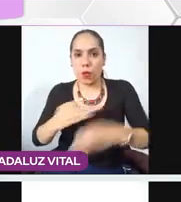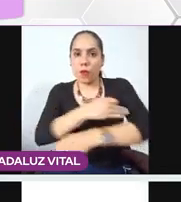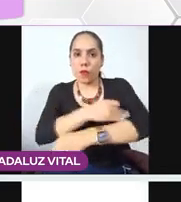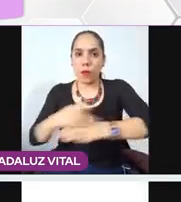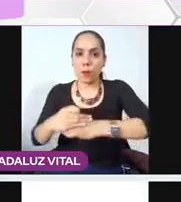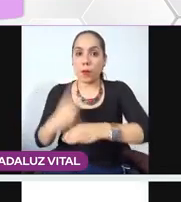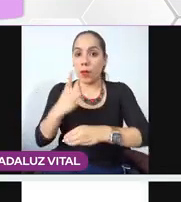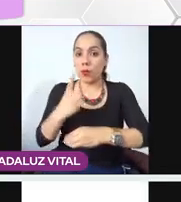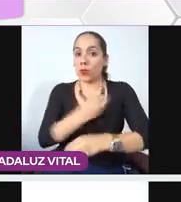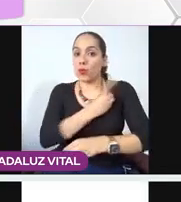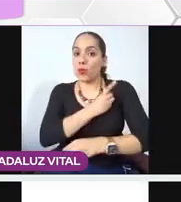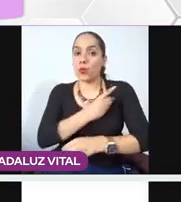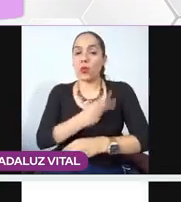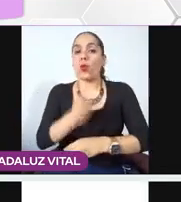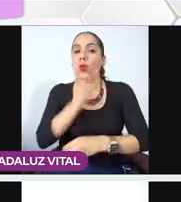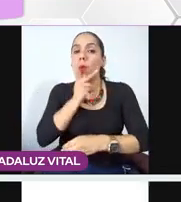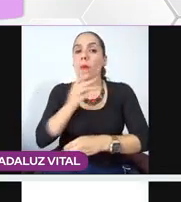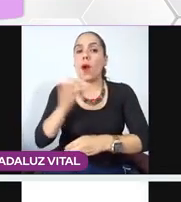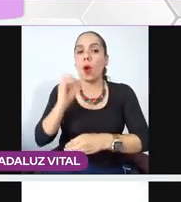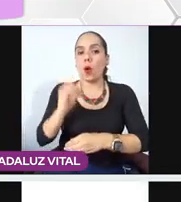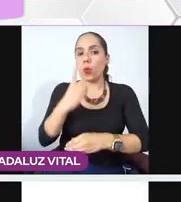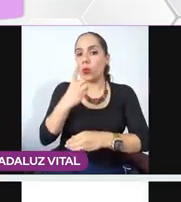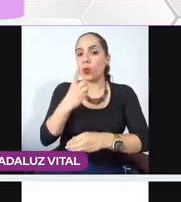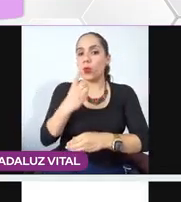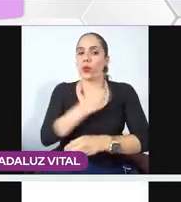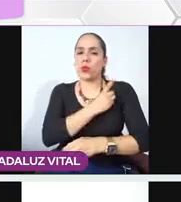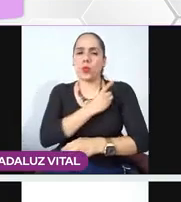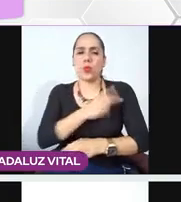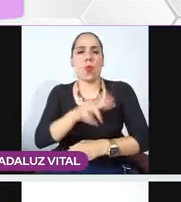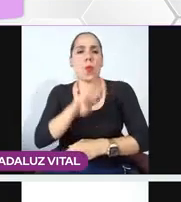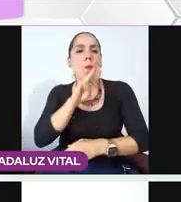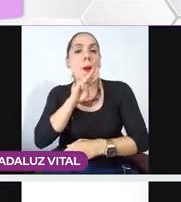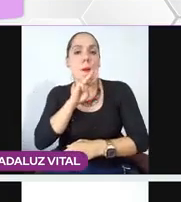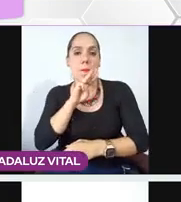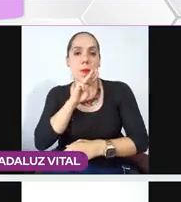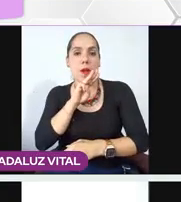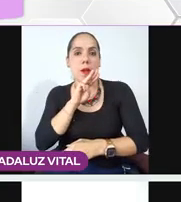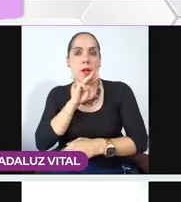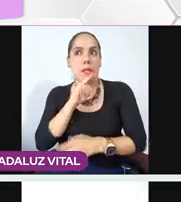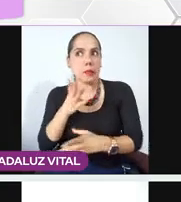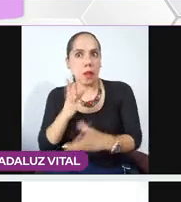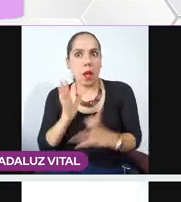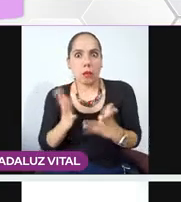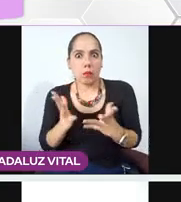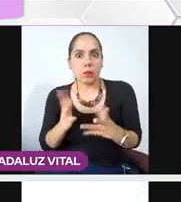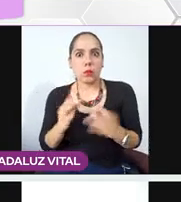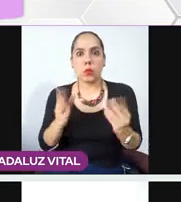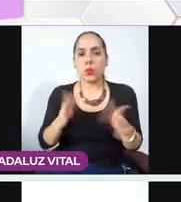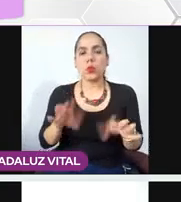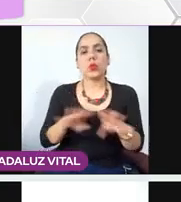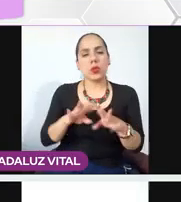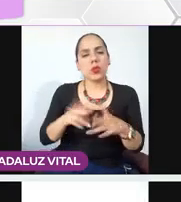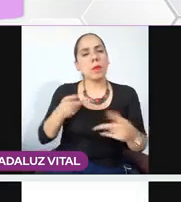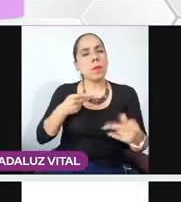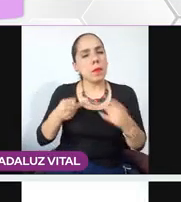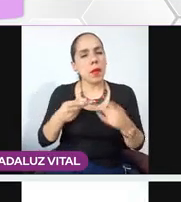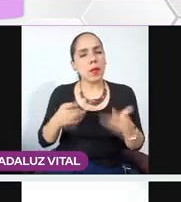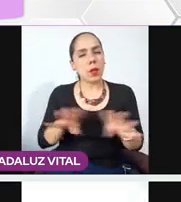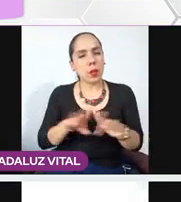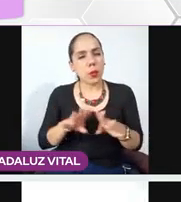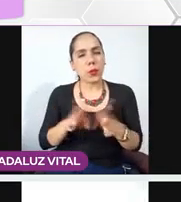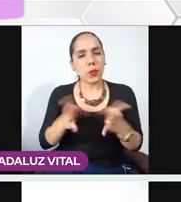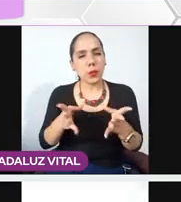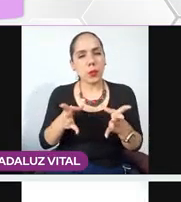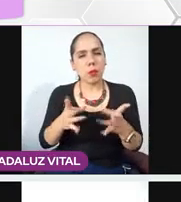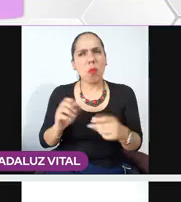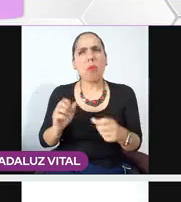eso estamos hablando que también lo que comentaba acertadamente Ireri acerca de lo que nos deja esta